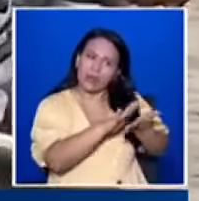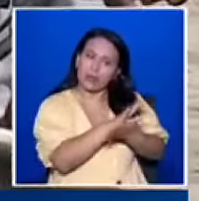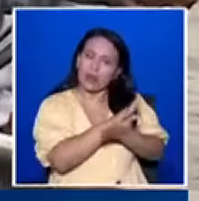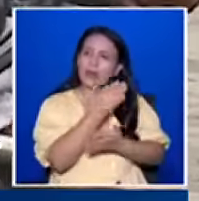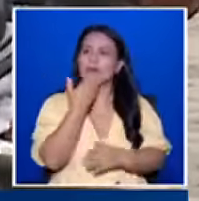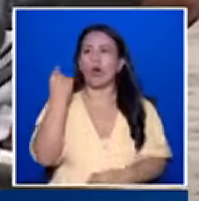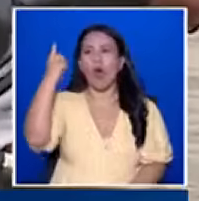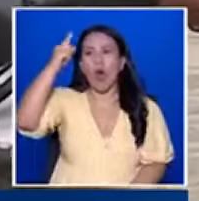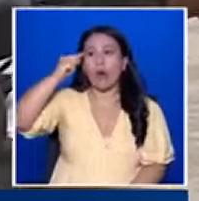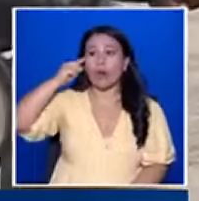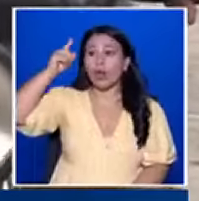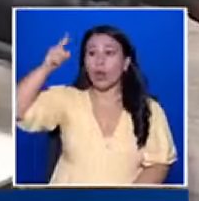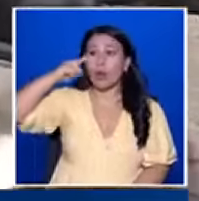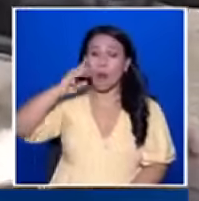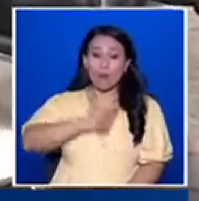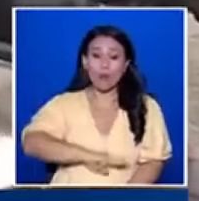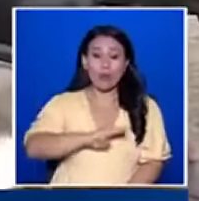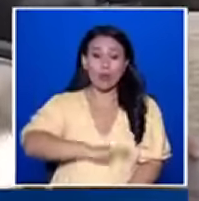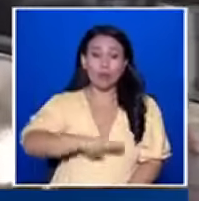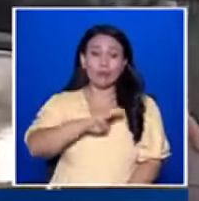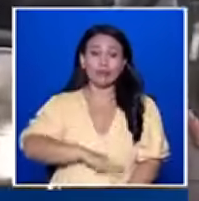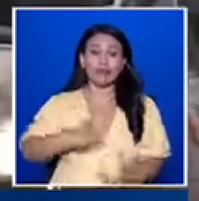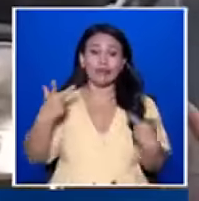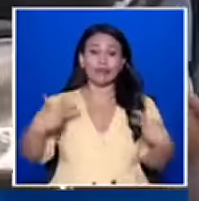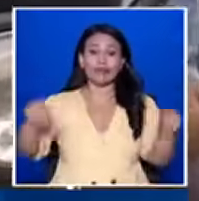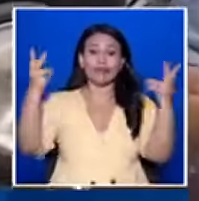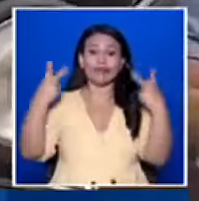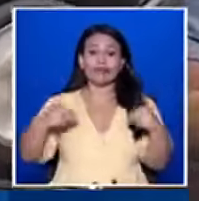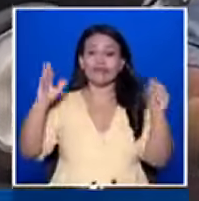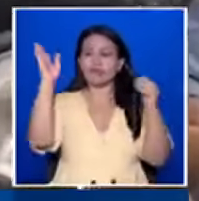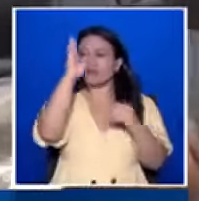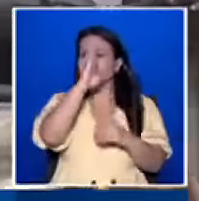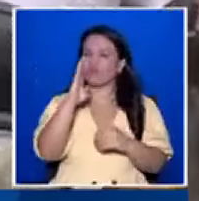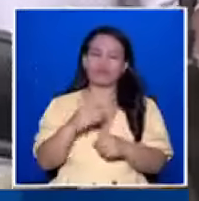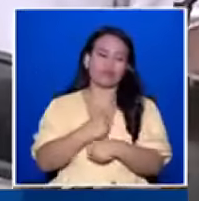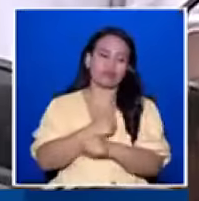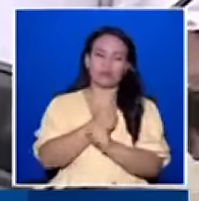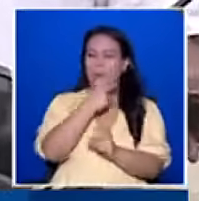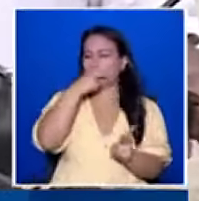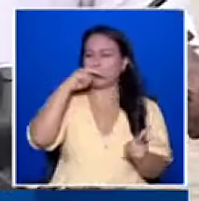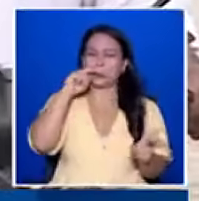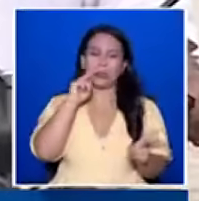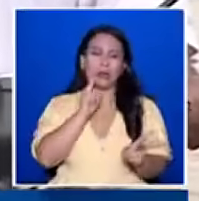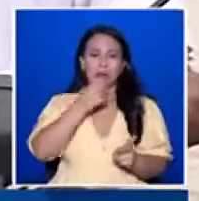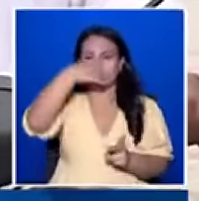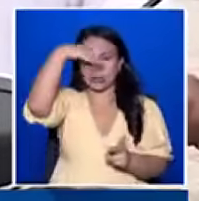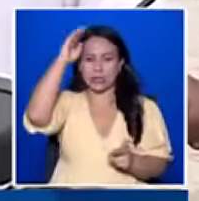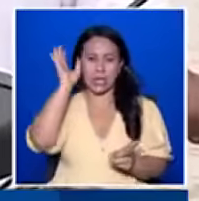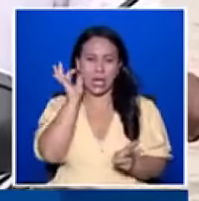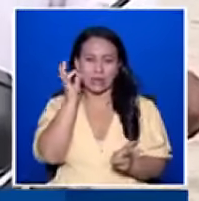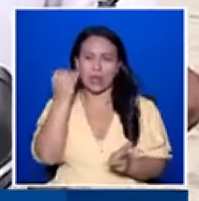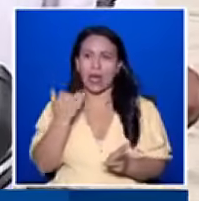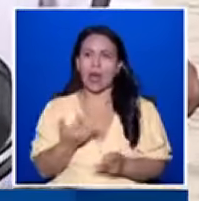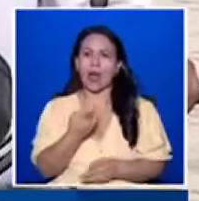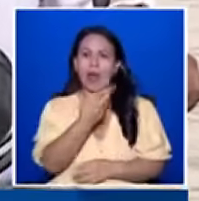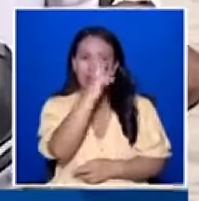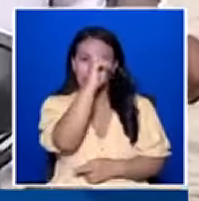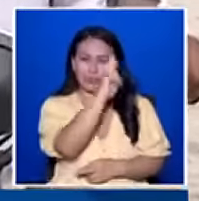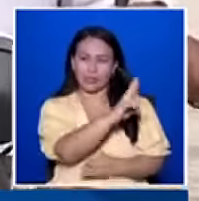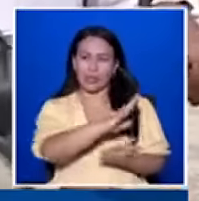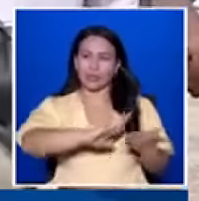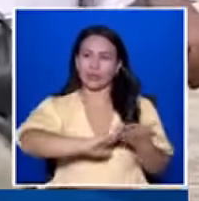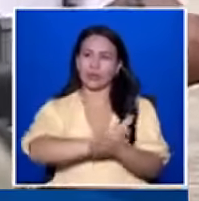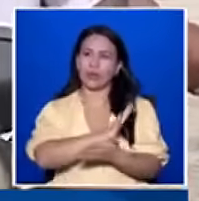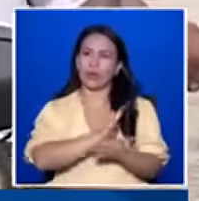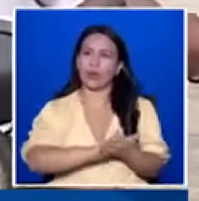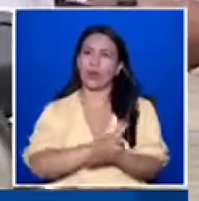varios gobiernos, se puede decir, de la alcaldía. Y nunca han hecho nada, pero ni siquiera para poder, ni porque esto es una escuela. Bueno, ya tenemos